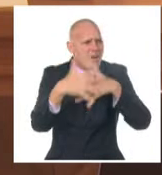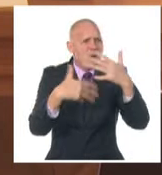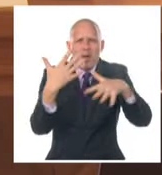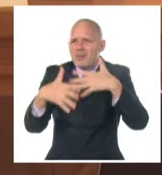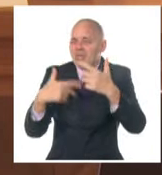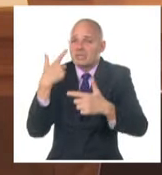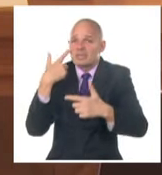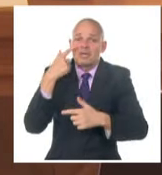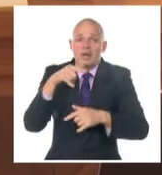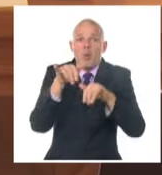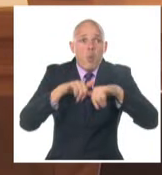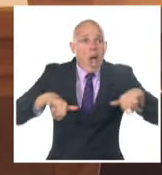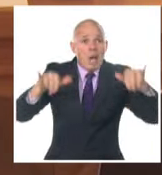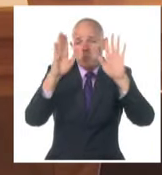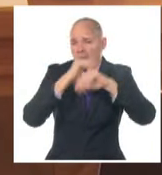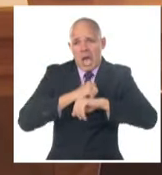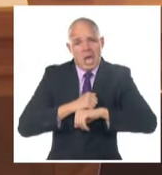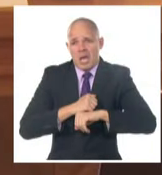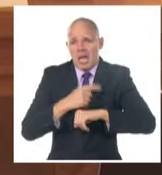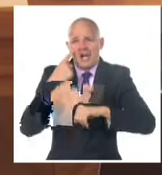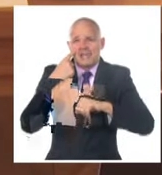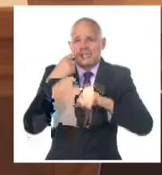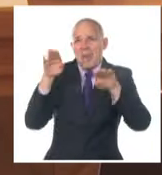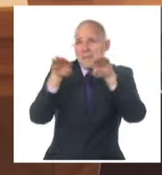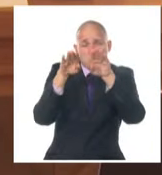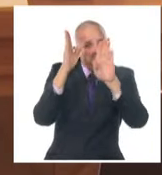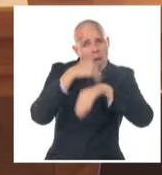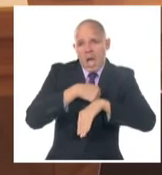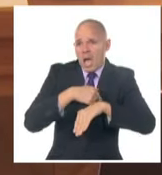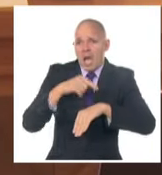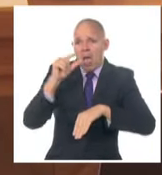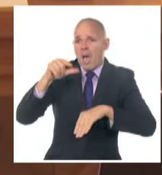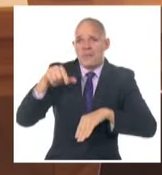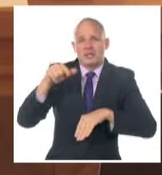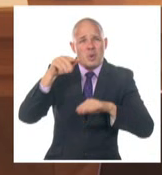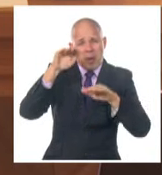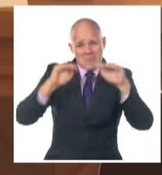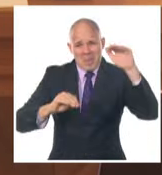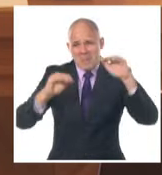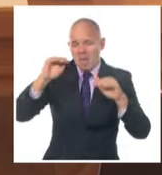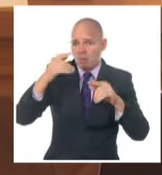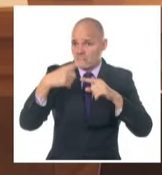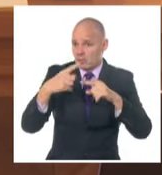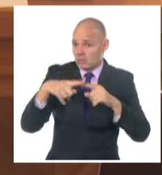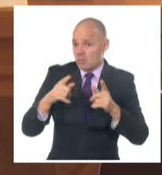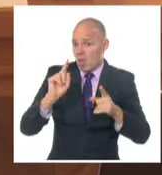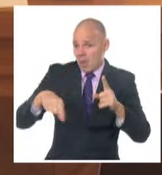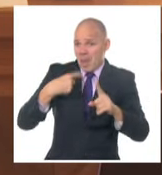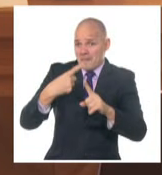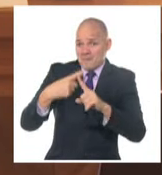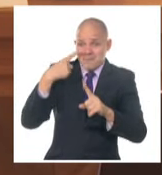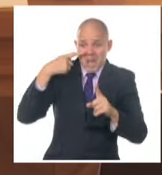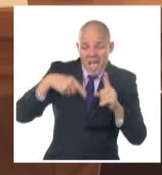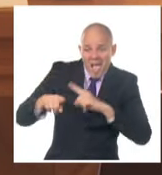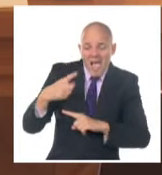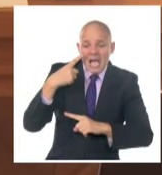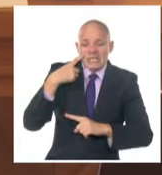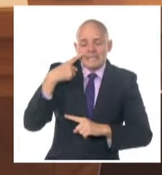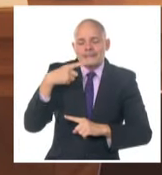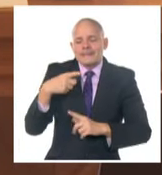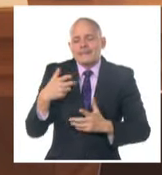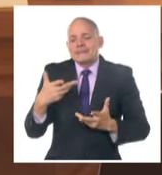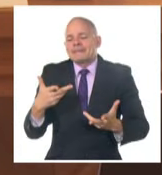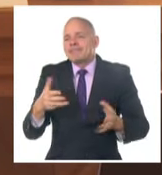asimetrías, conflictos geopolíticos y una marcada erosión del multilateralismo,